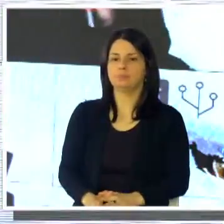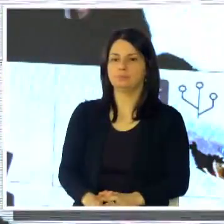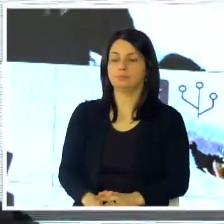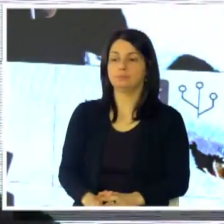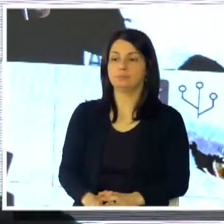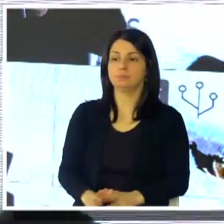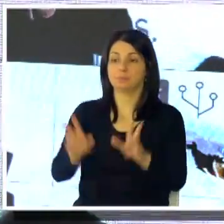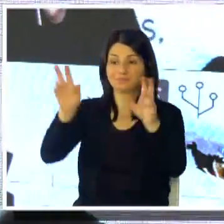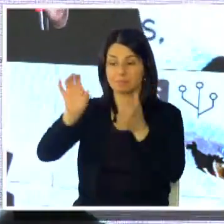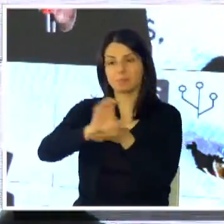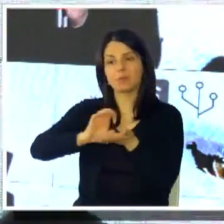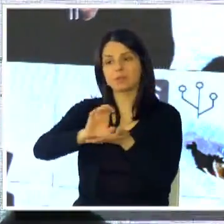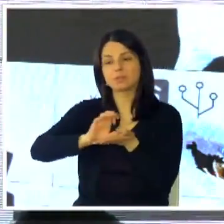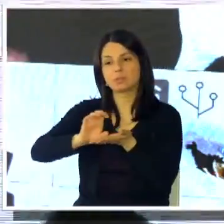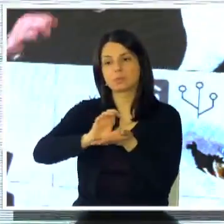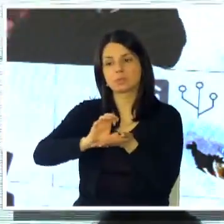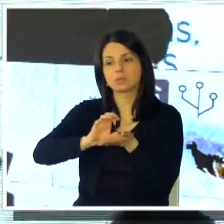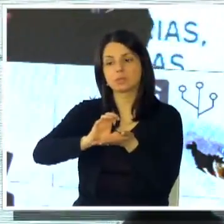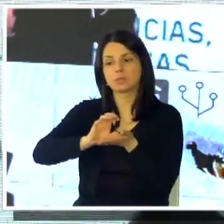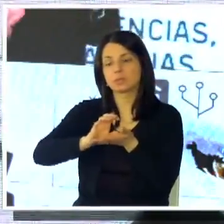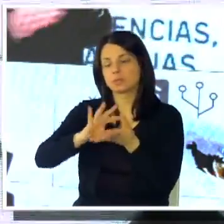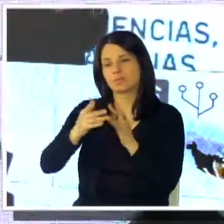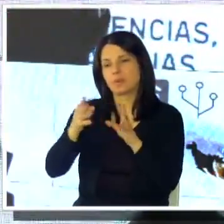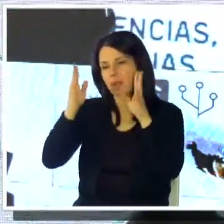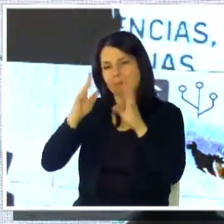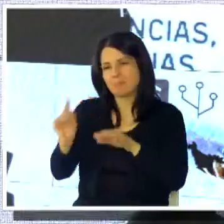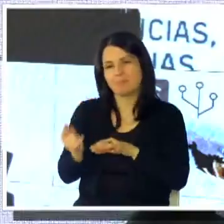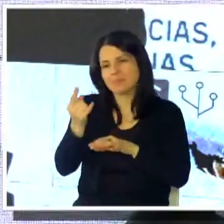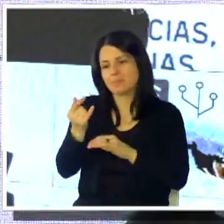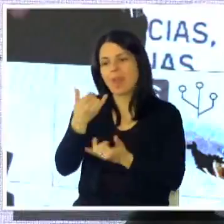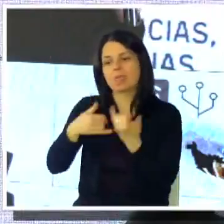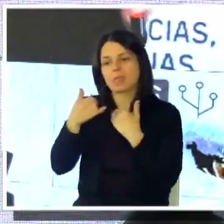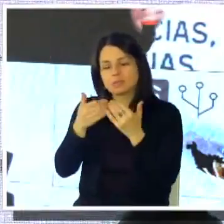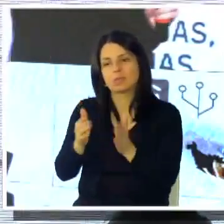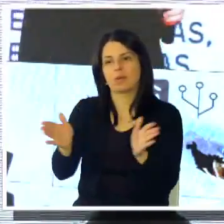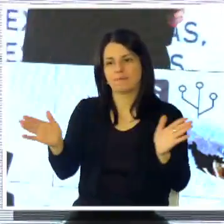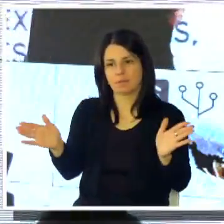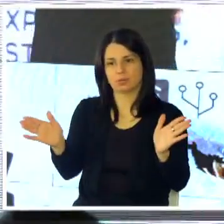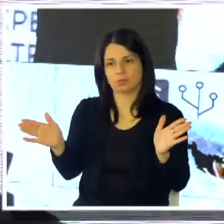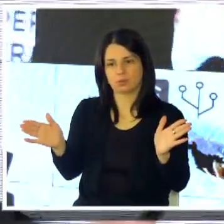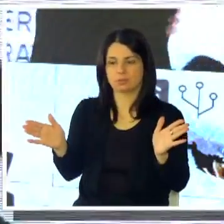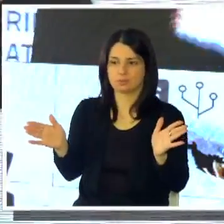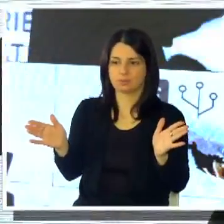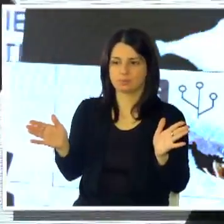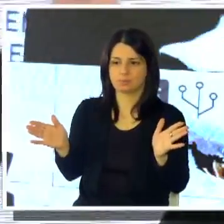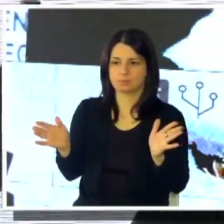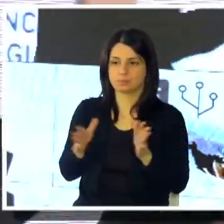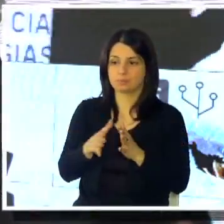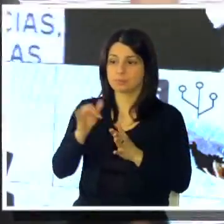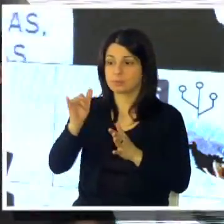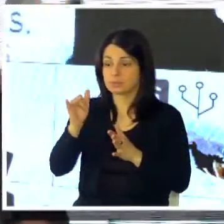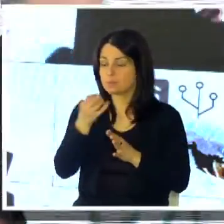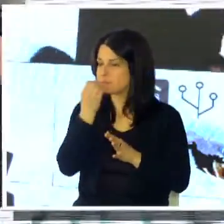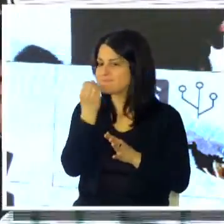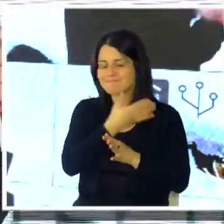Bien, el aspecto de ciudadanía, bueno, el rey en todo esto es el tema de datos abiertos. O sea, sí, más y